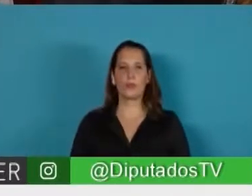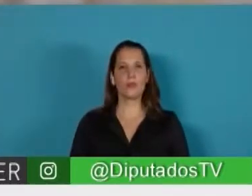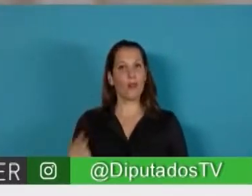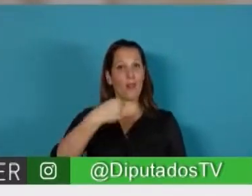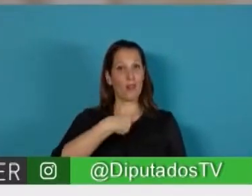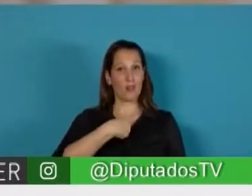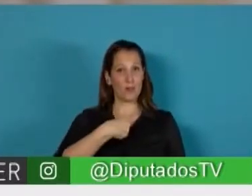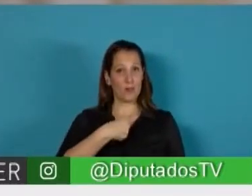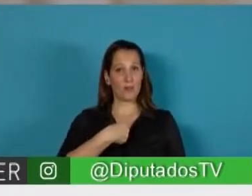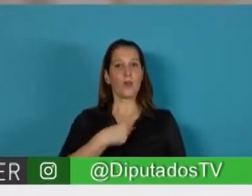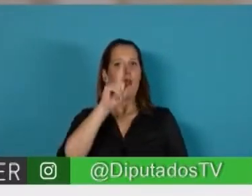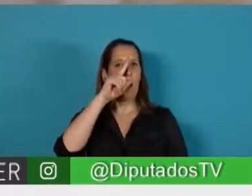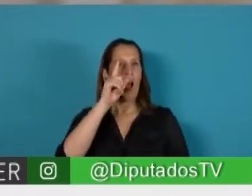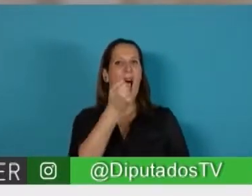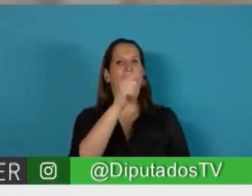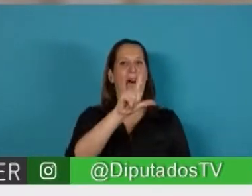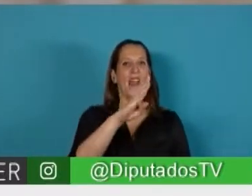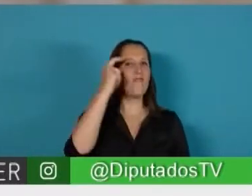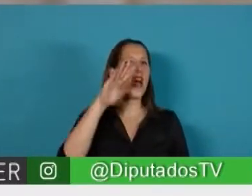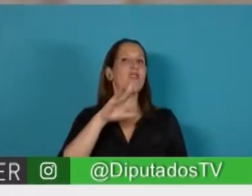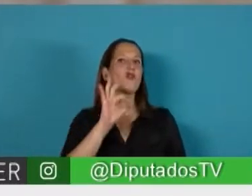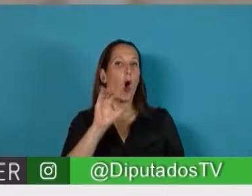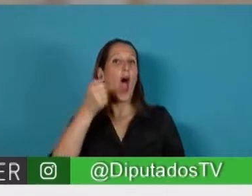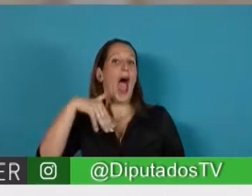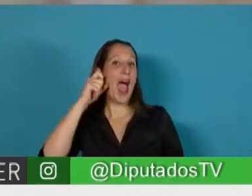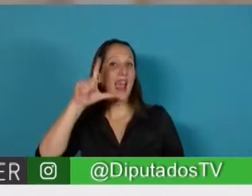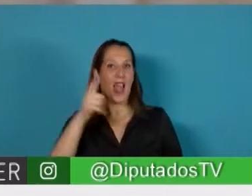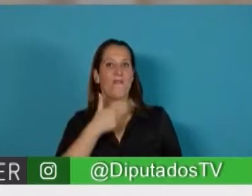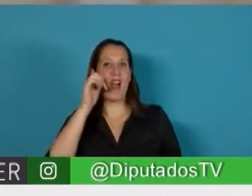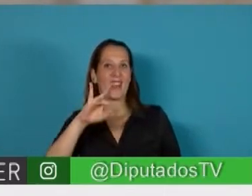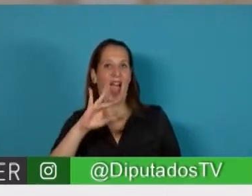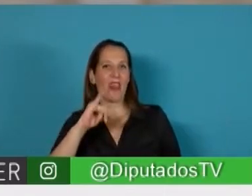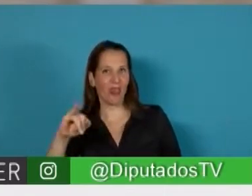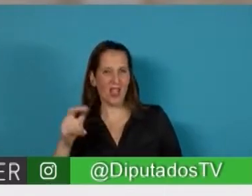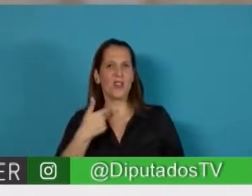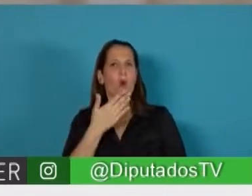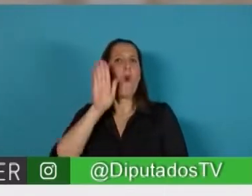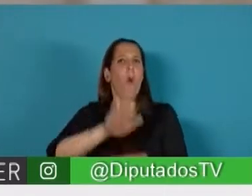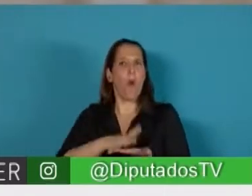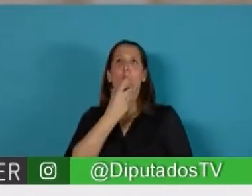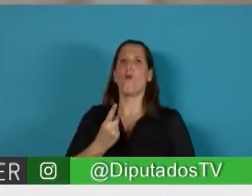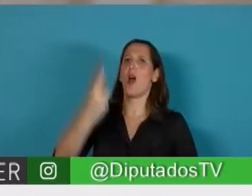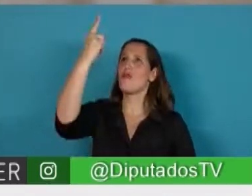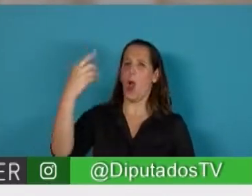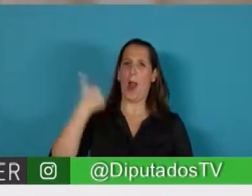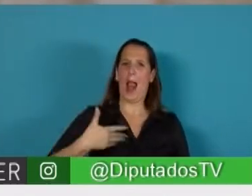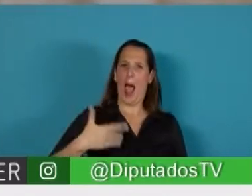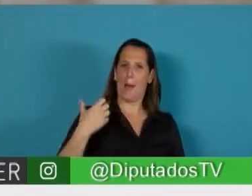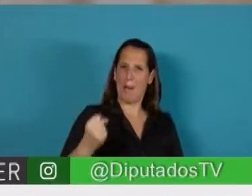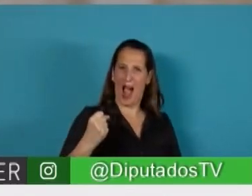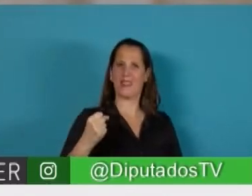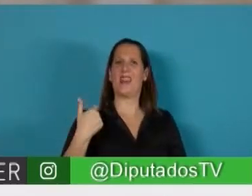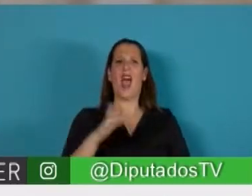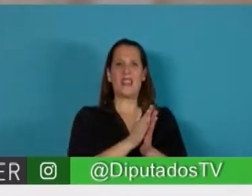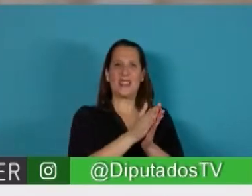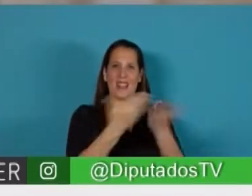Yo, Alberto Ángel Fernández, juro por Dios, la patria y sobre estos santos